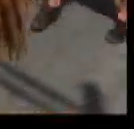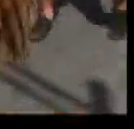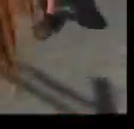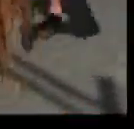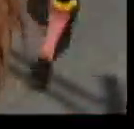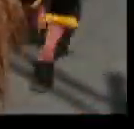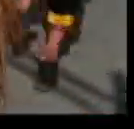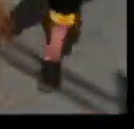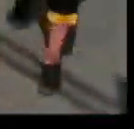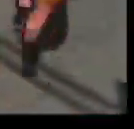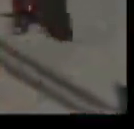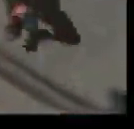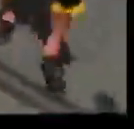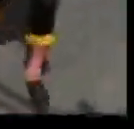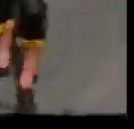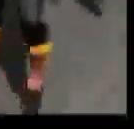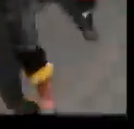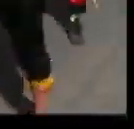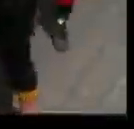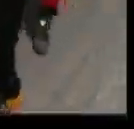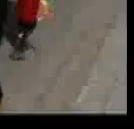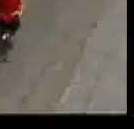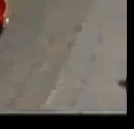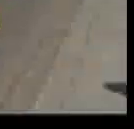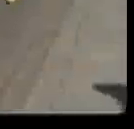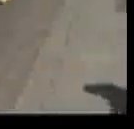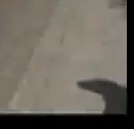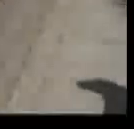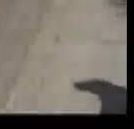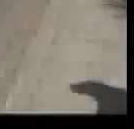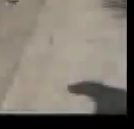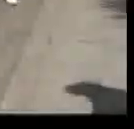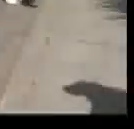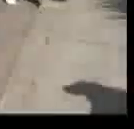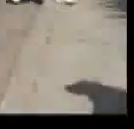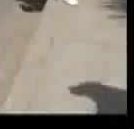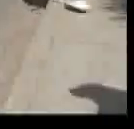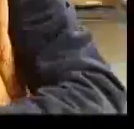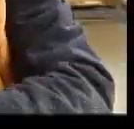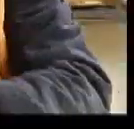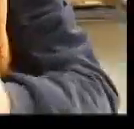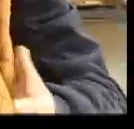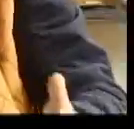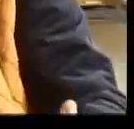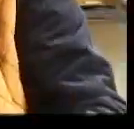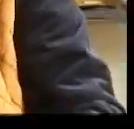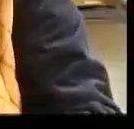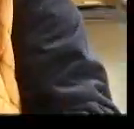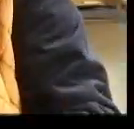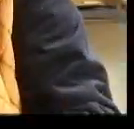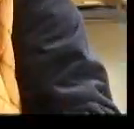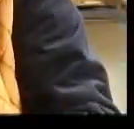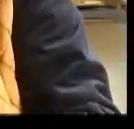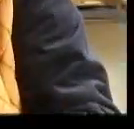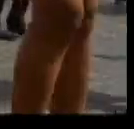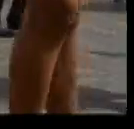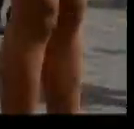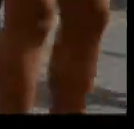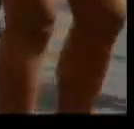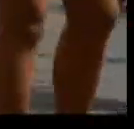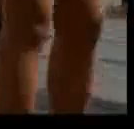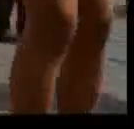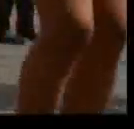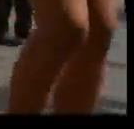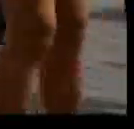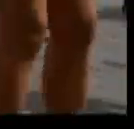Pillaro es el que va abriendo espacio entre los espectadores para que la partida... Ecuador multicolor.